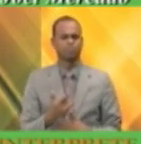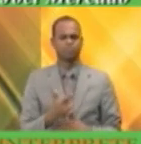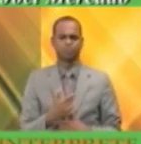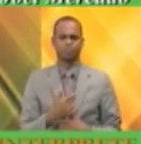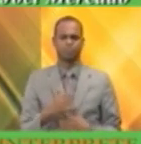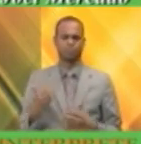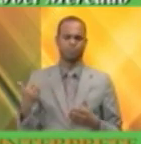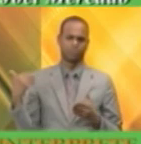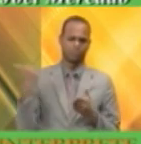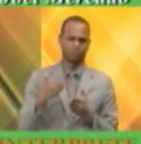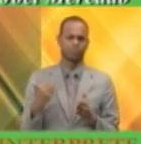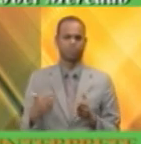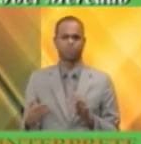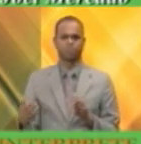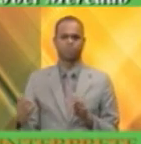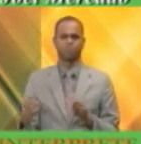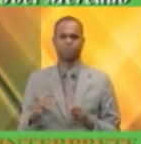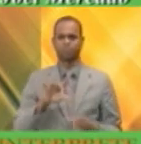acerquen a nosotros al